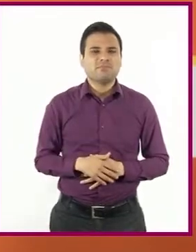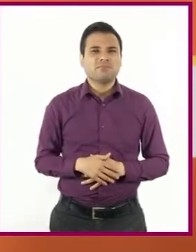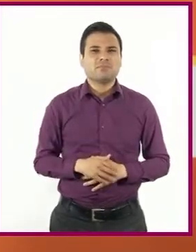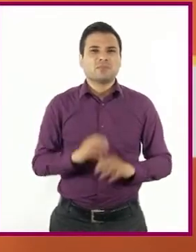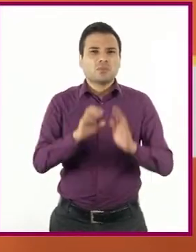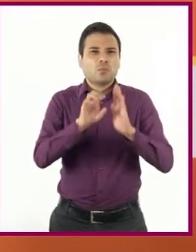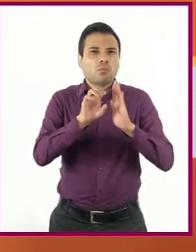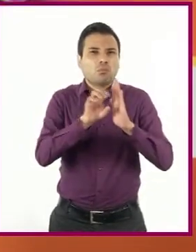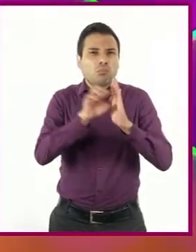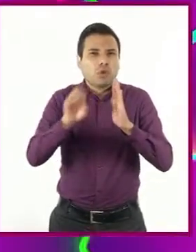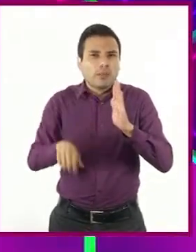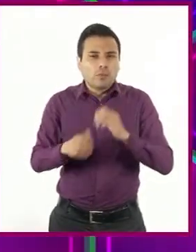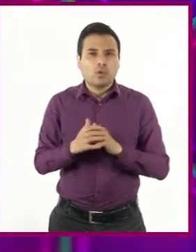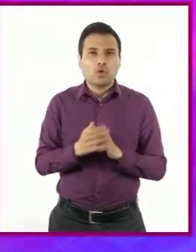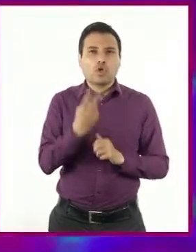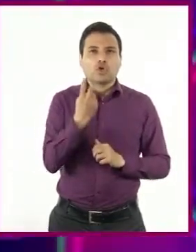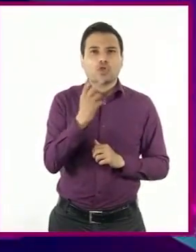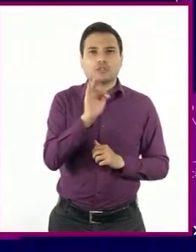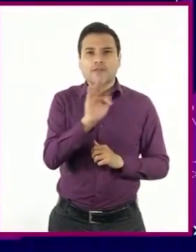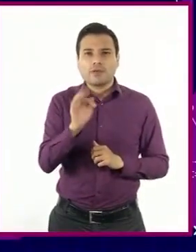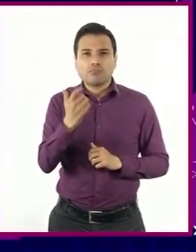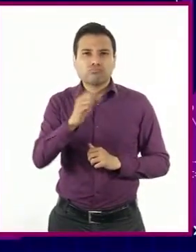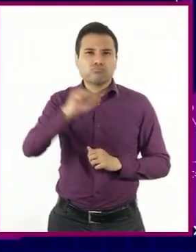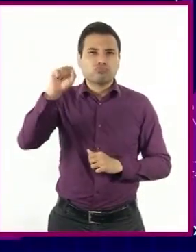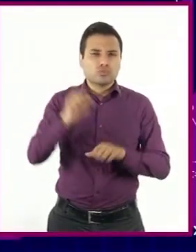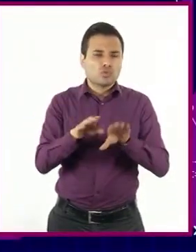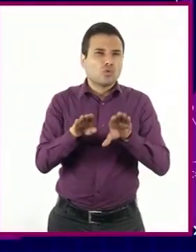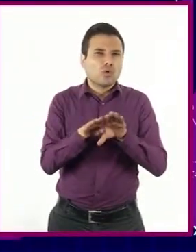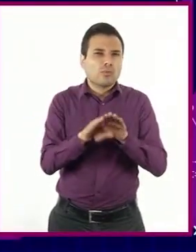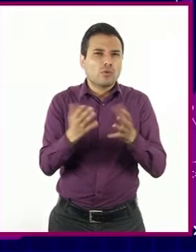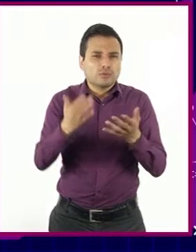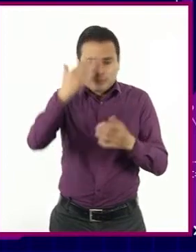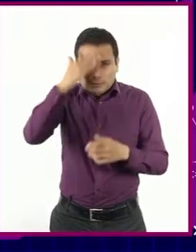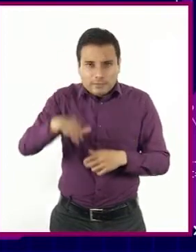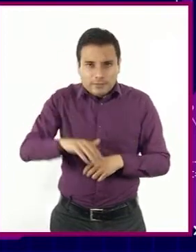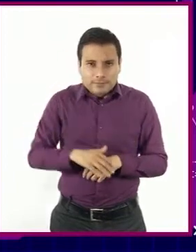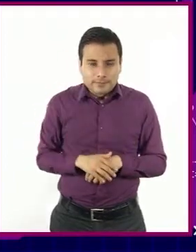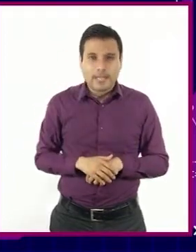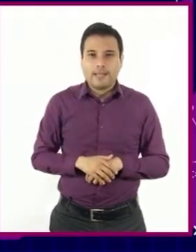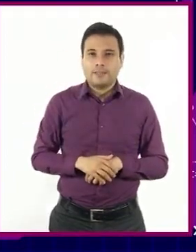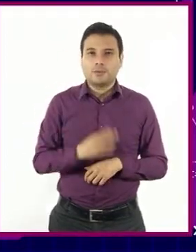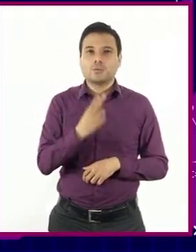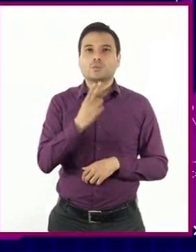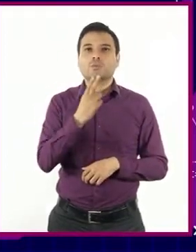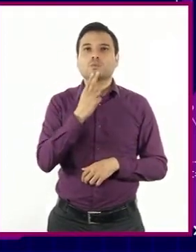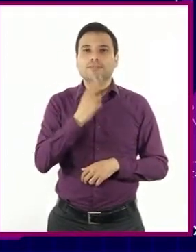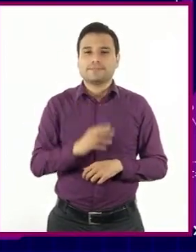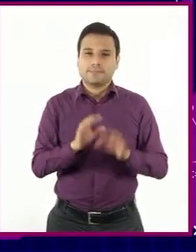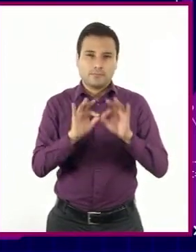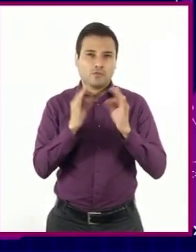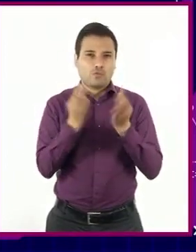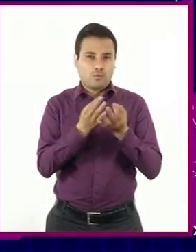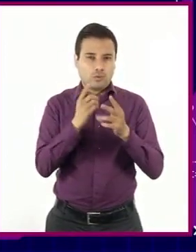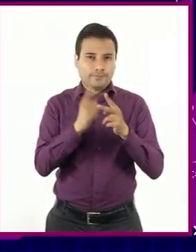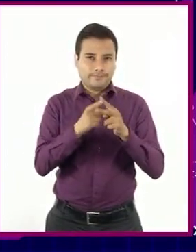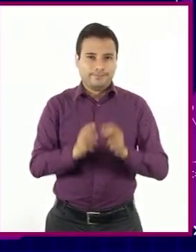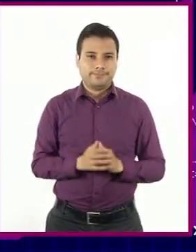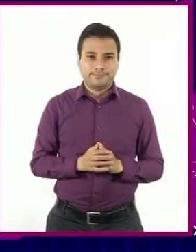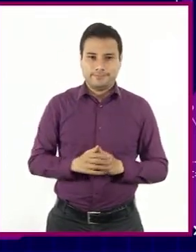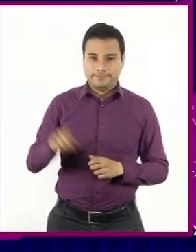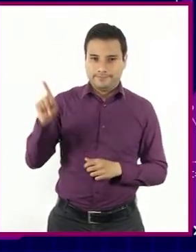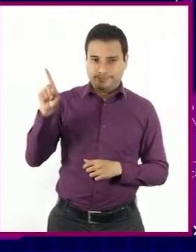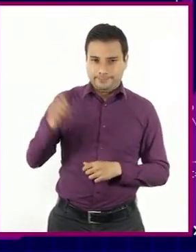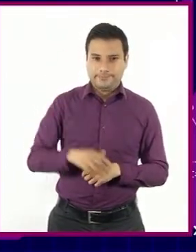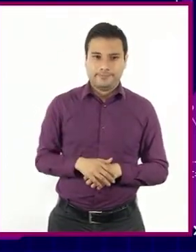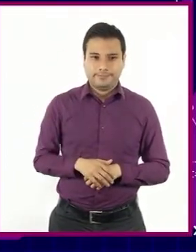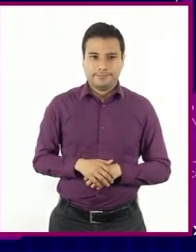inflación entre dos fechas? Para determinar esto se usa una fórmula. Índice del periodo